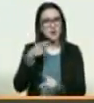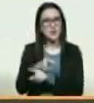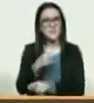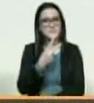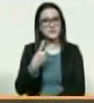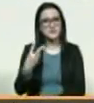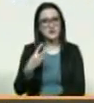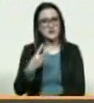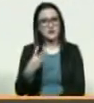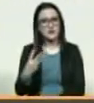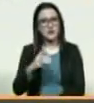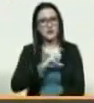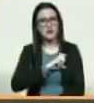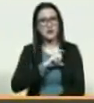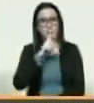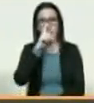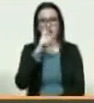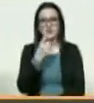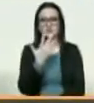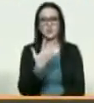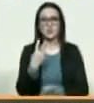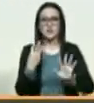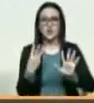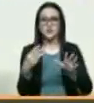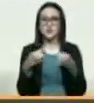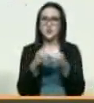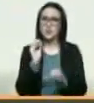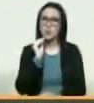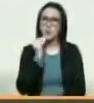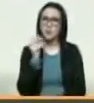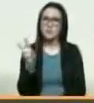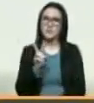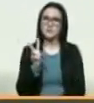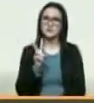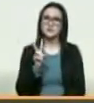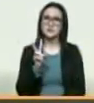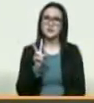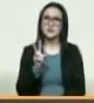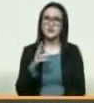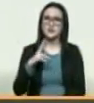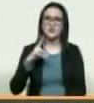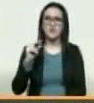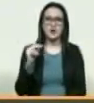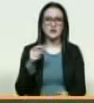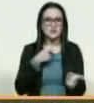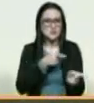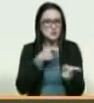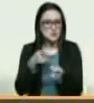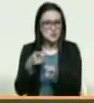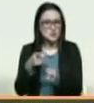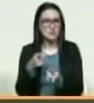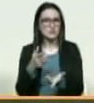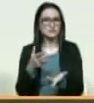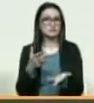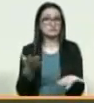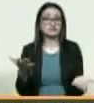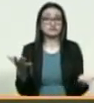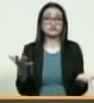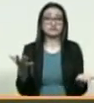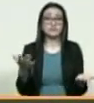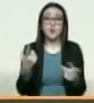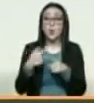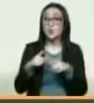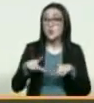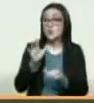enero del año 58 que un grupo de jóvenes venezolanos se fueran a las guerrillas porque no encontraron otro